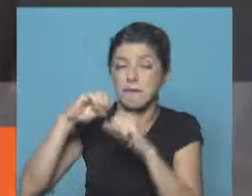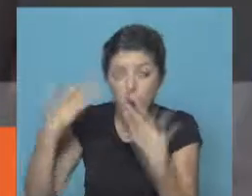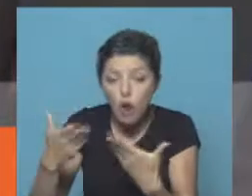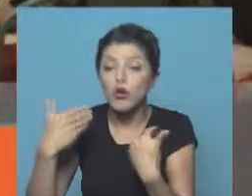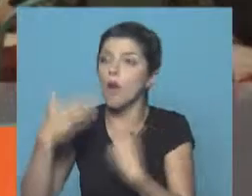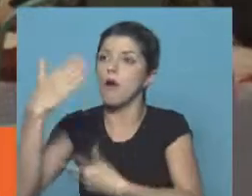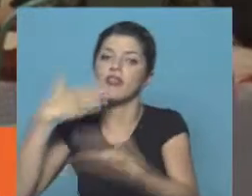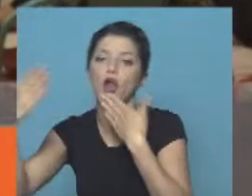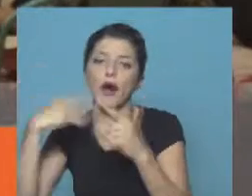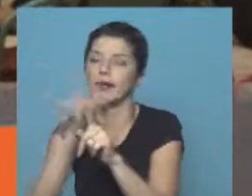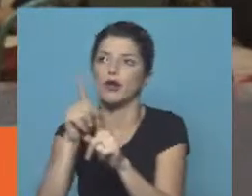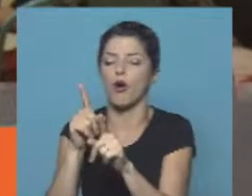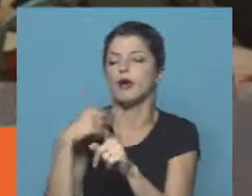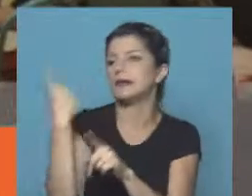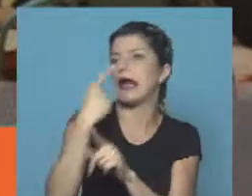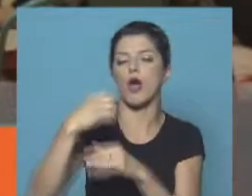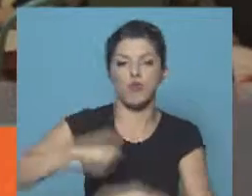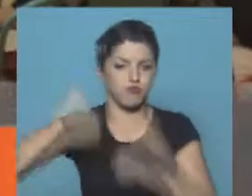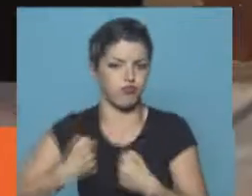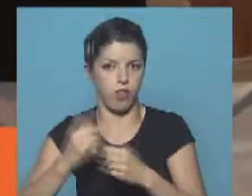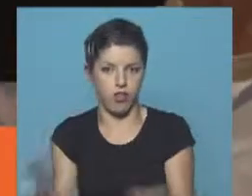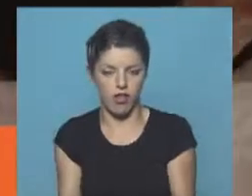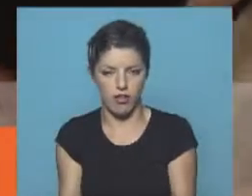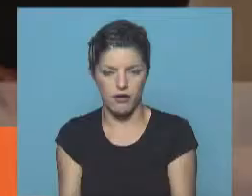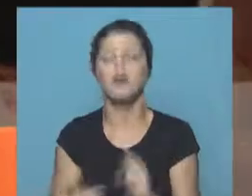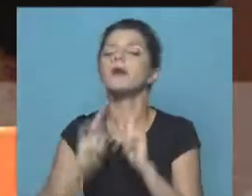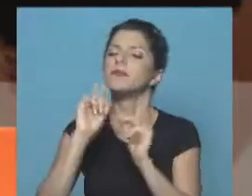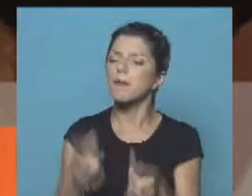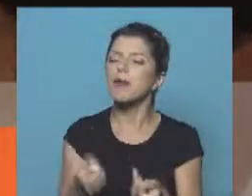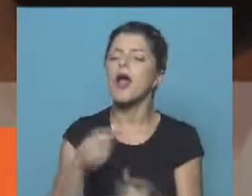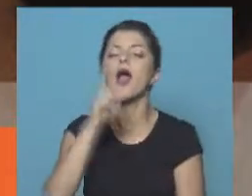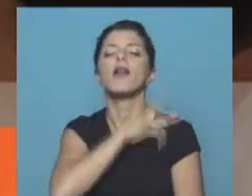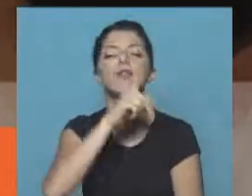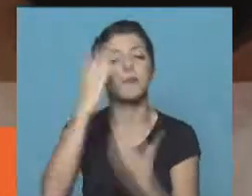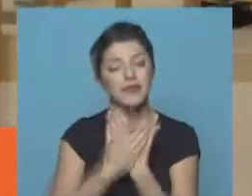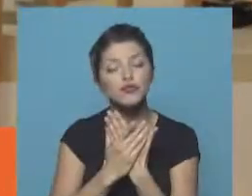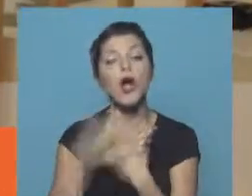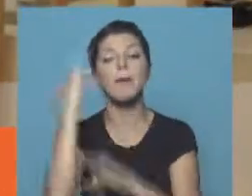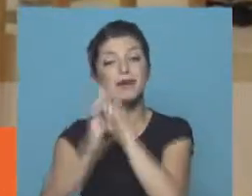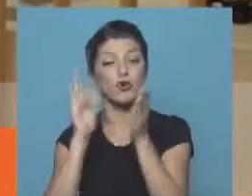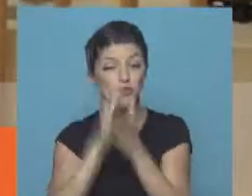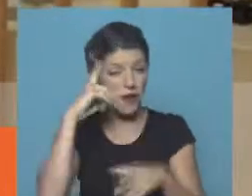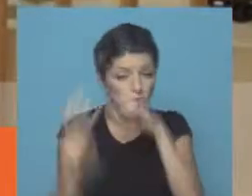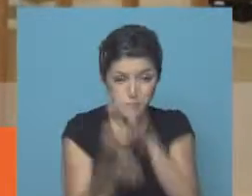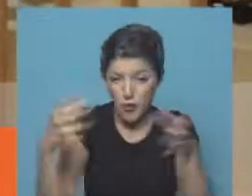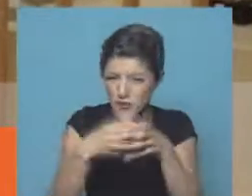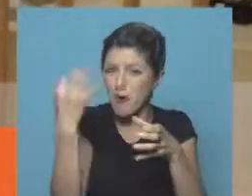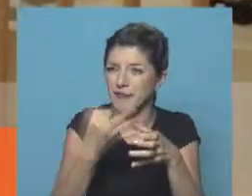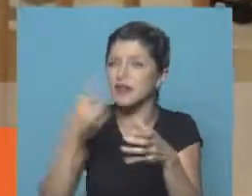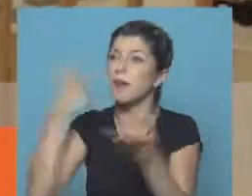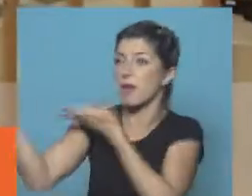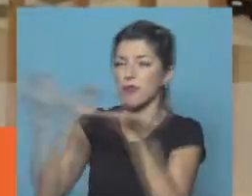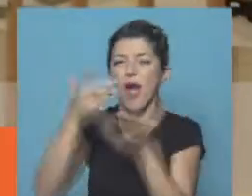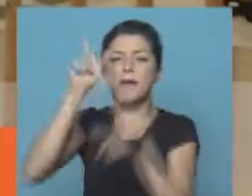y no dialogar. En otro orden, Marcos Peña explicó los objetivos del gabinete especial creado para coordinar la llegada de los refugiados sirios a